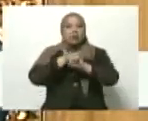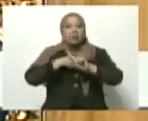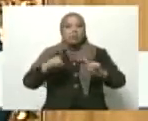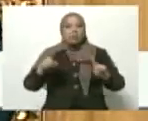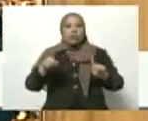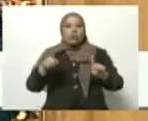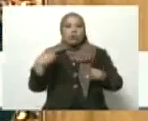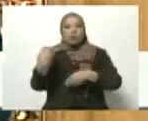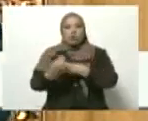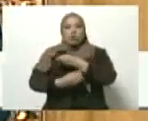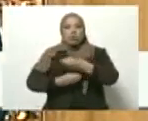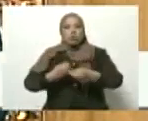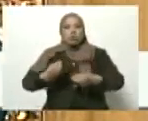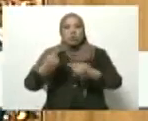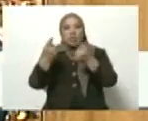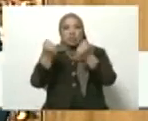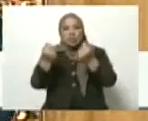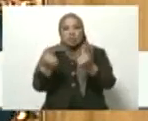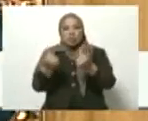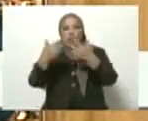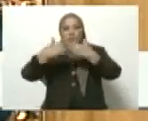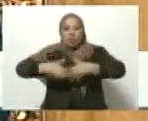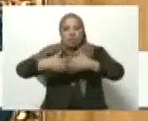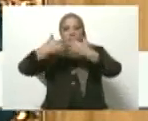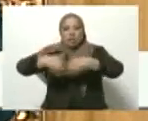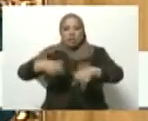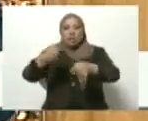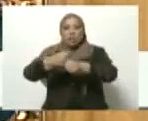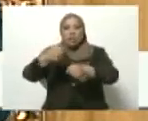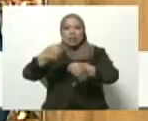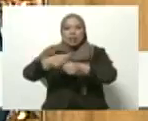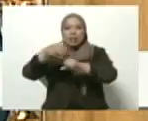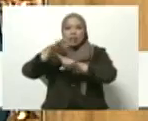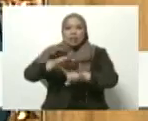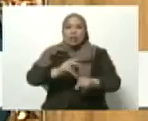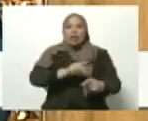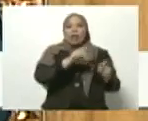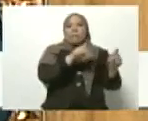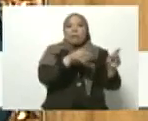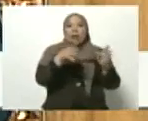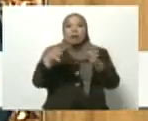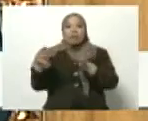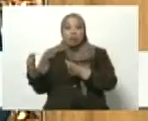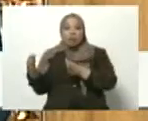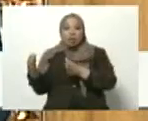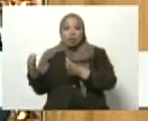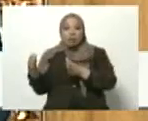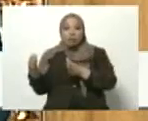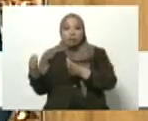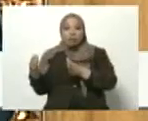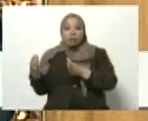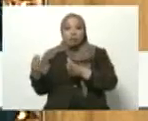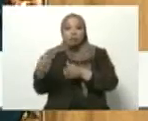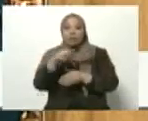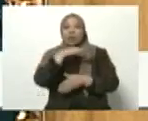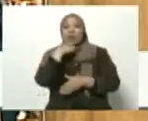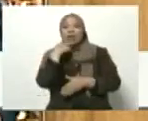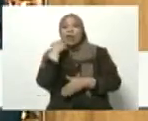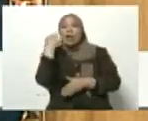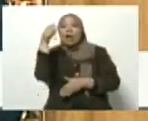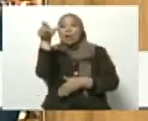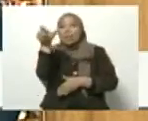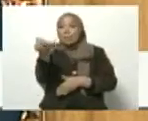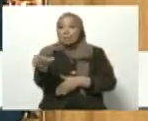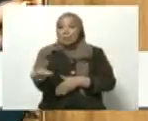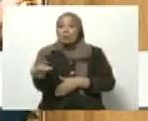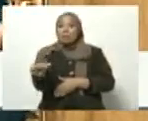recesión económica manufacturada, deliberada, planificada. Es suicidio económico y no nada más